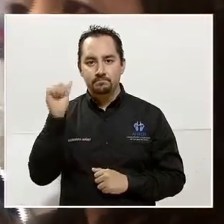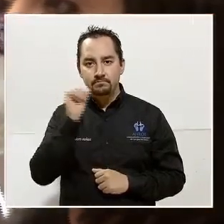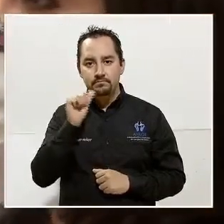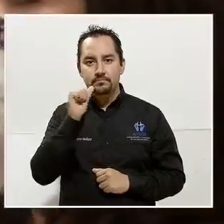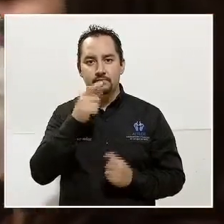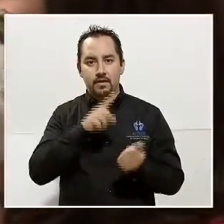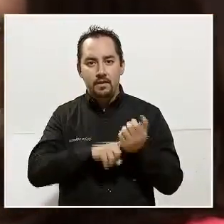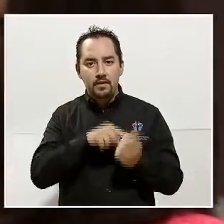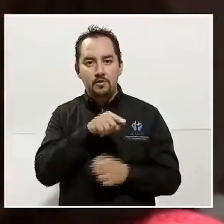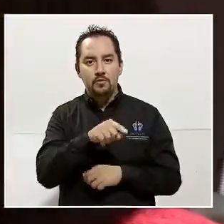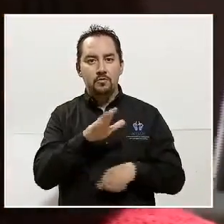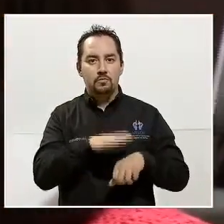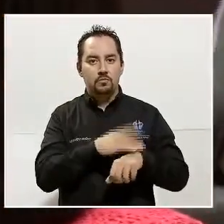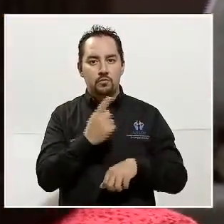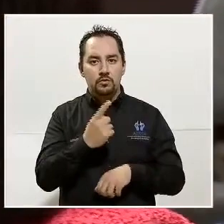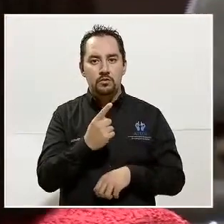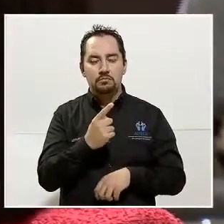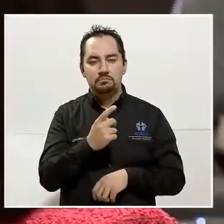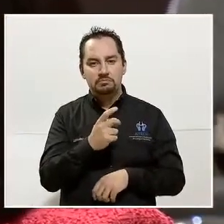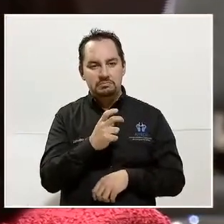rigidez